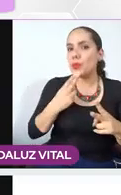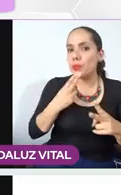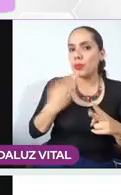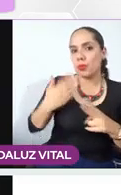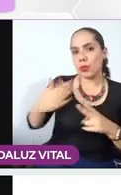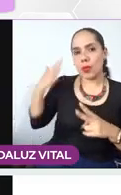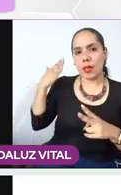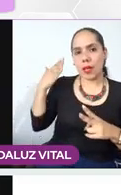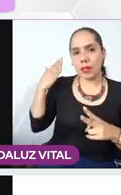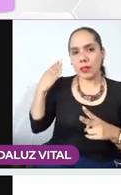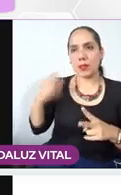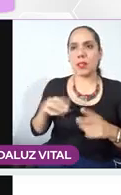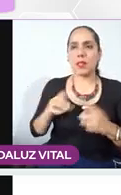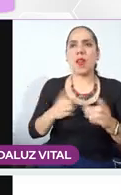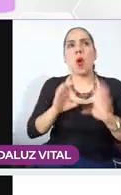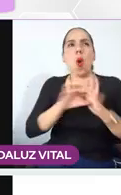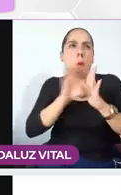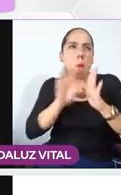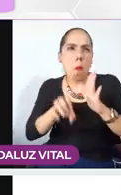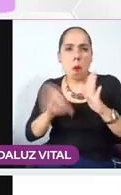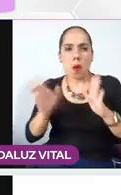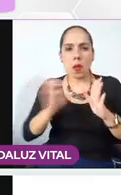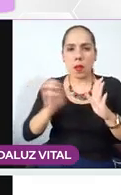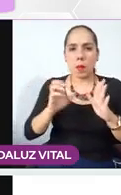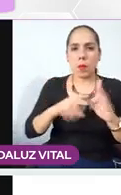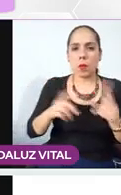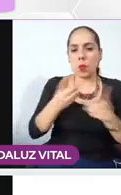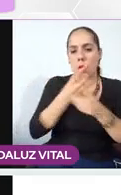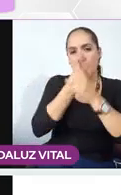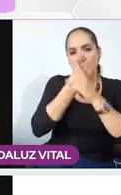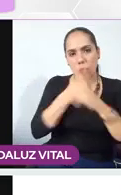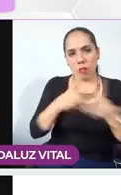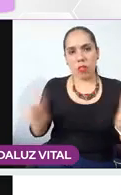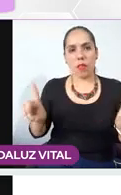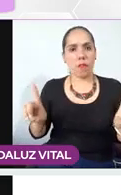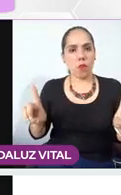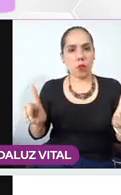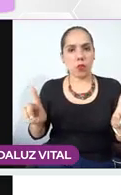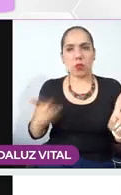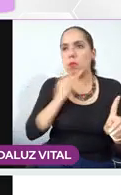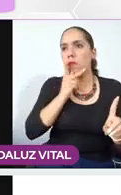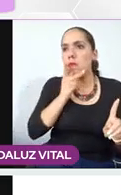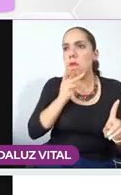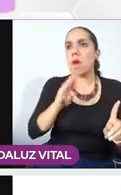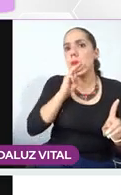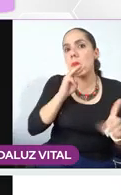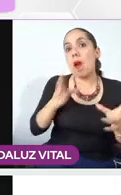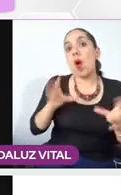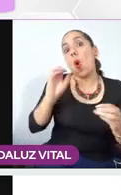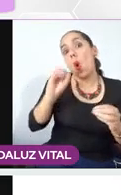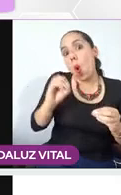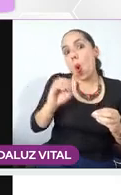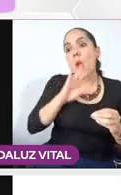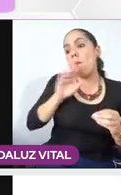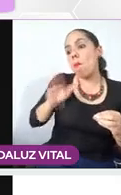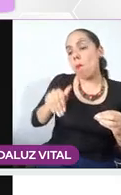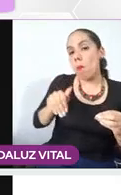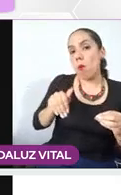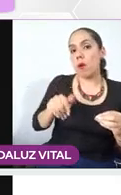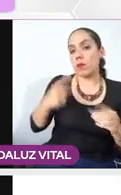de los progenitores fallecía, ¿no? El término monoparental son aquellas familias que están